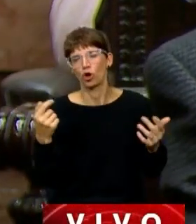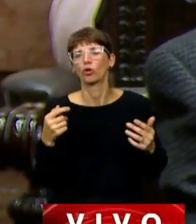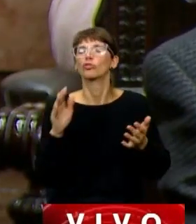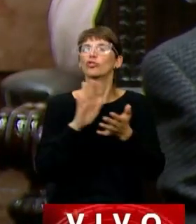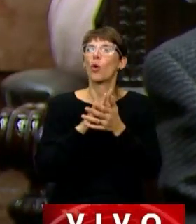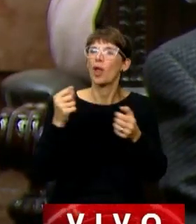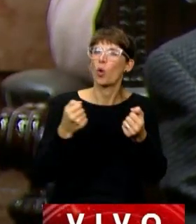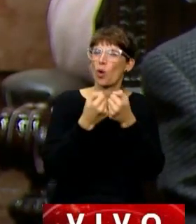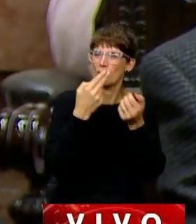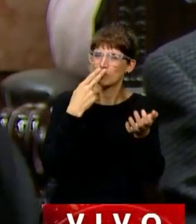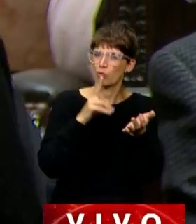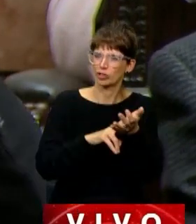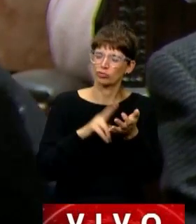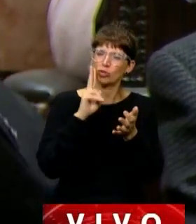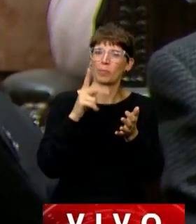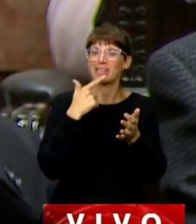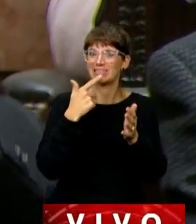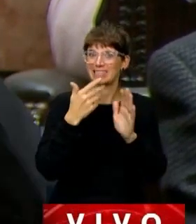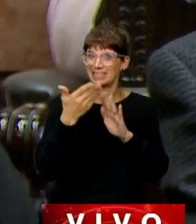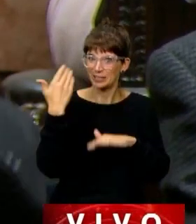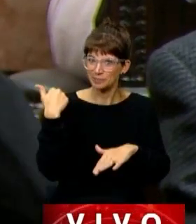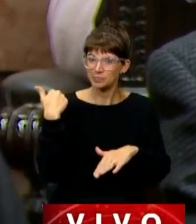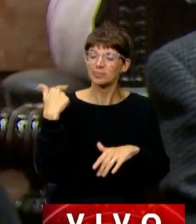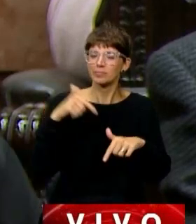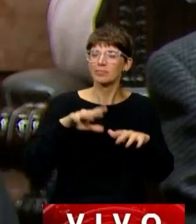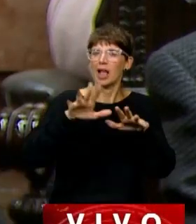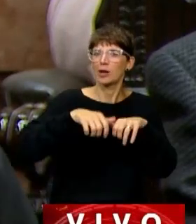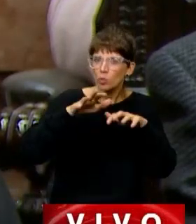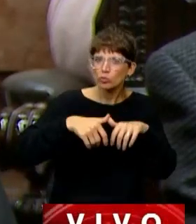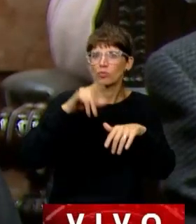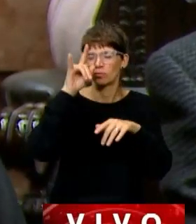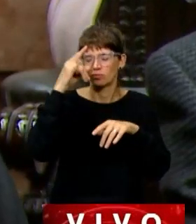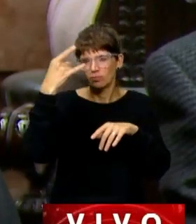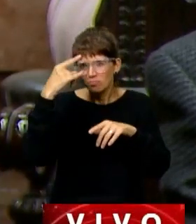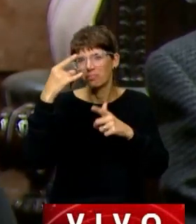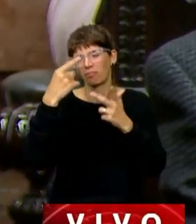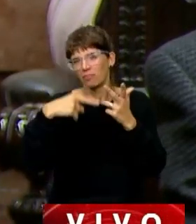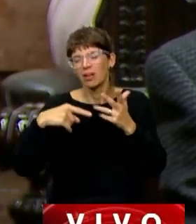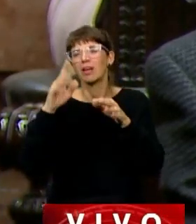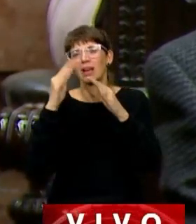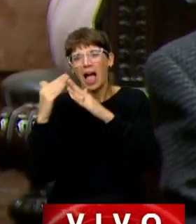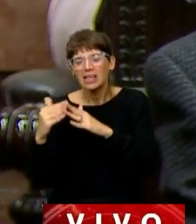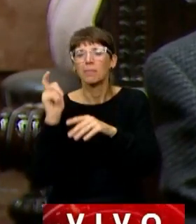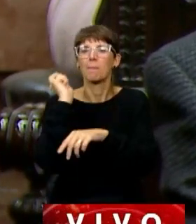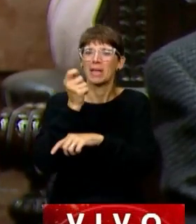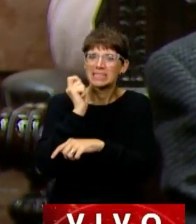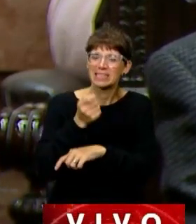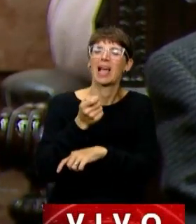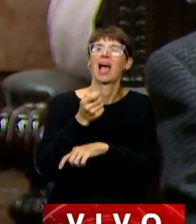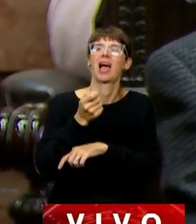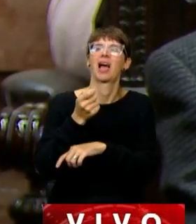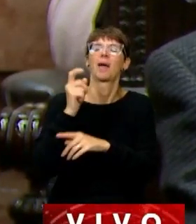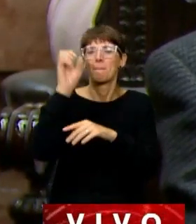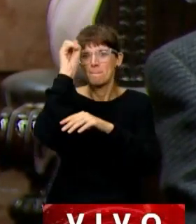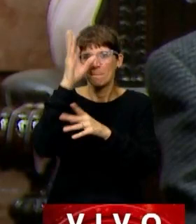pacto fiscal de 2017, hoy agricultura, ganadería, caza, silvicultura, pesca, explotación